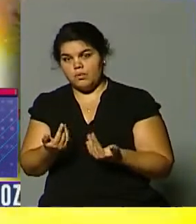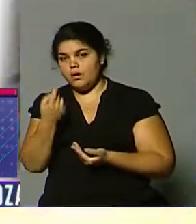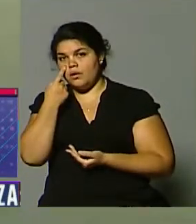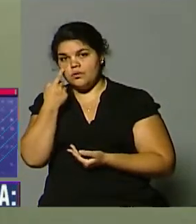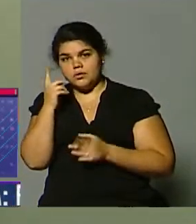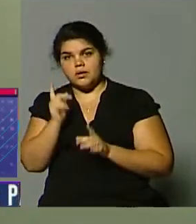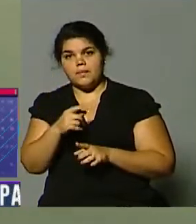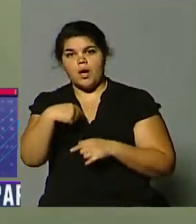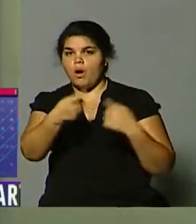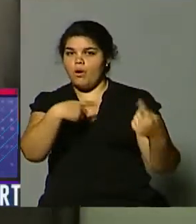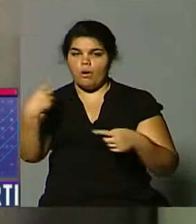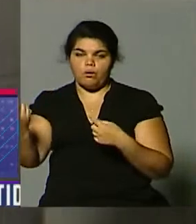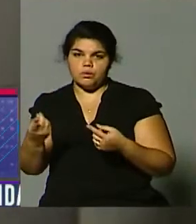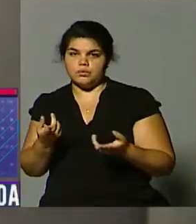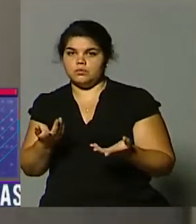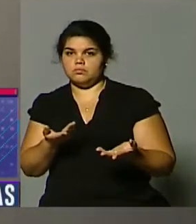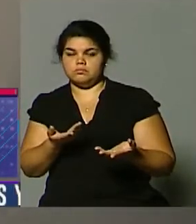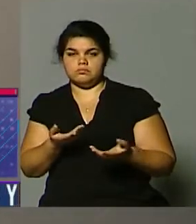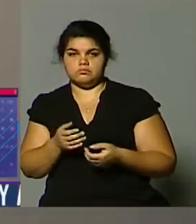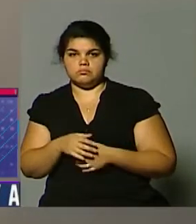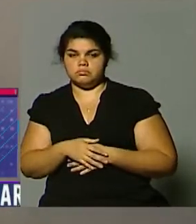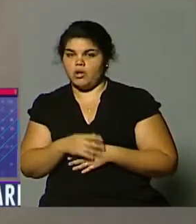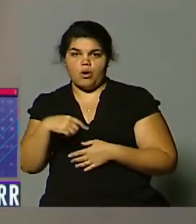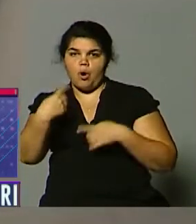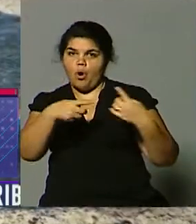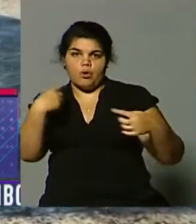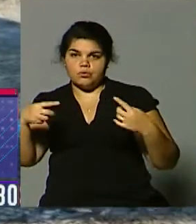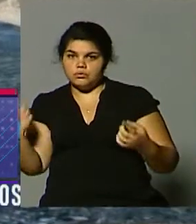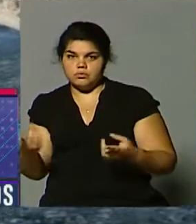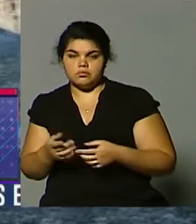de otras áreas, de otros lugares, digamos,